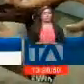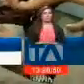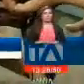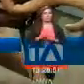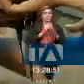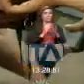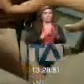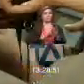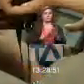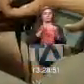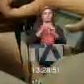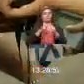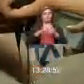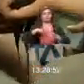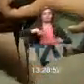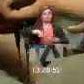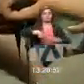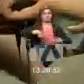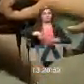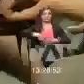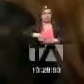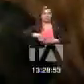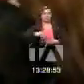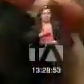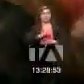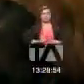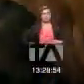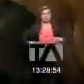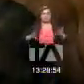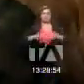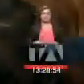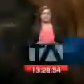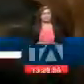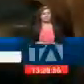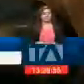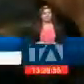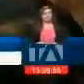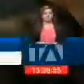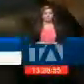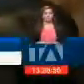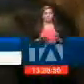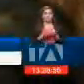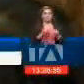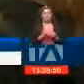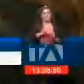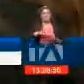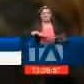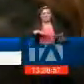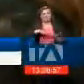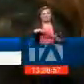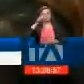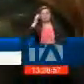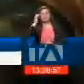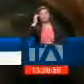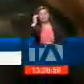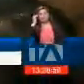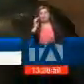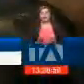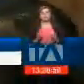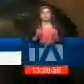país. No hay ningún inconveniente, al menos en la forma personal. De que hay una crisis, acordémonos y reflexionemos que toda crisis es